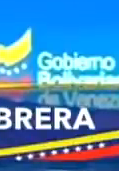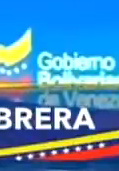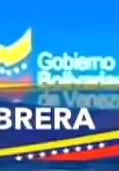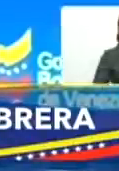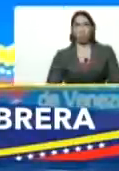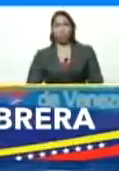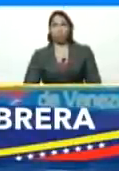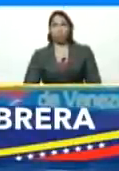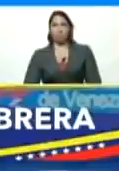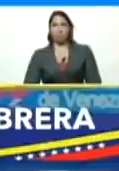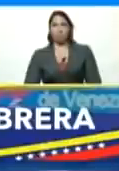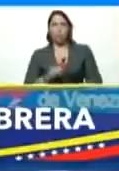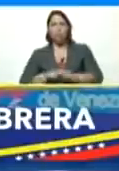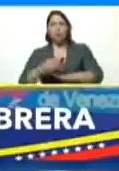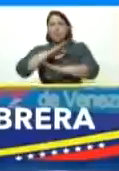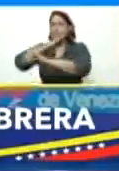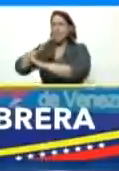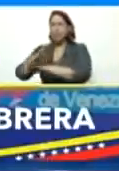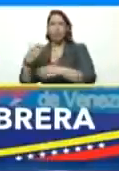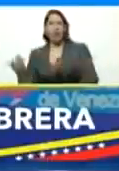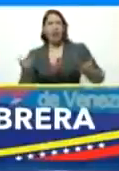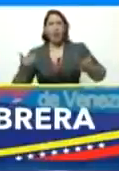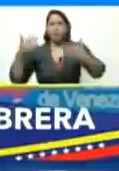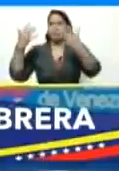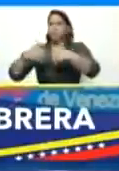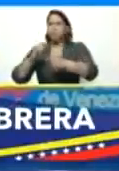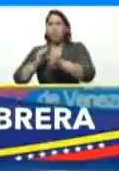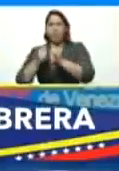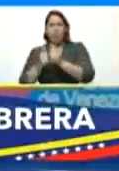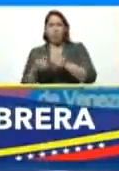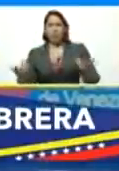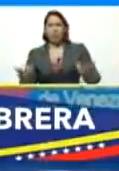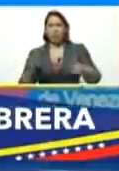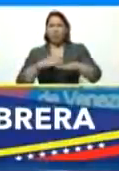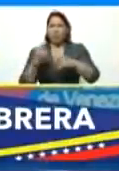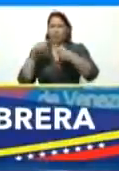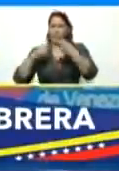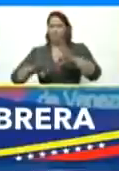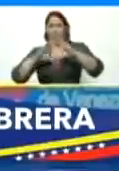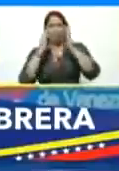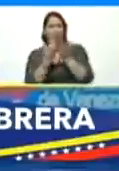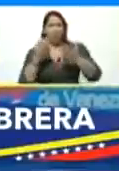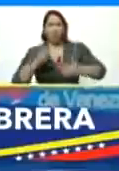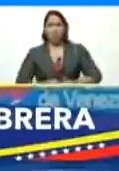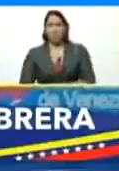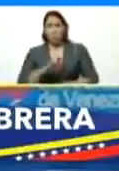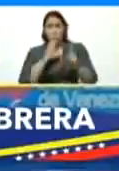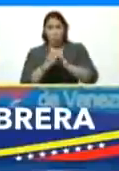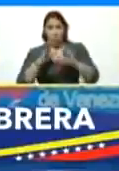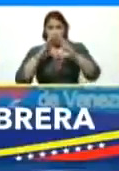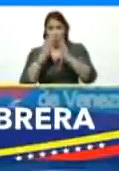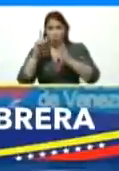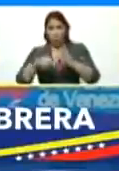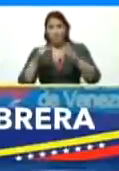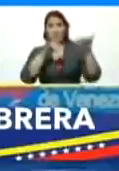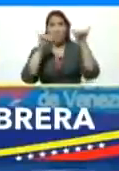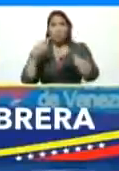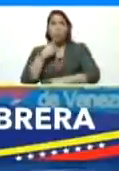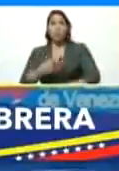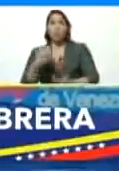convivencia de la diversidad de pueblos y culturas del mundo lo mismo digo para la economía